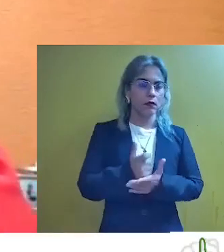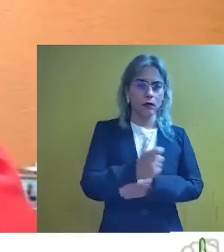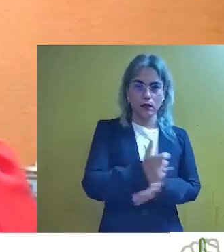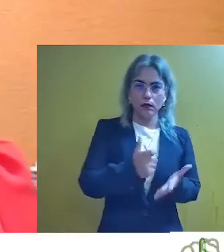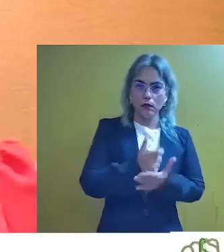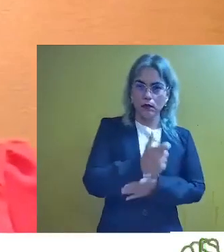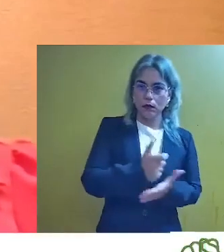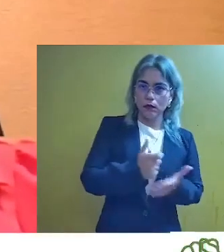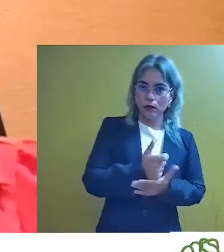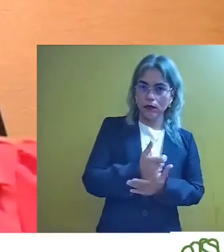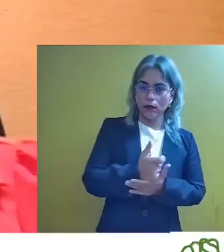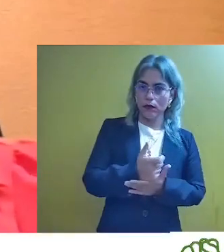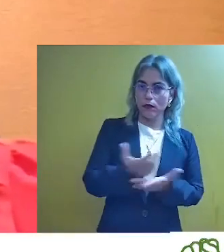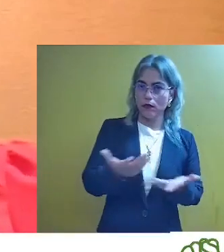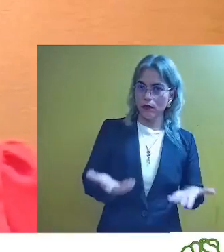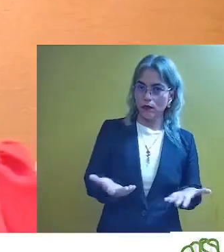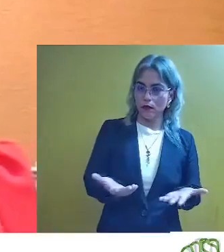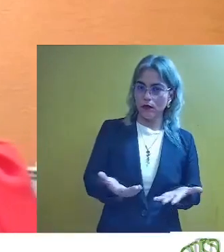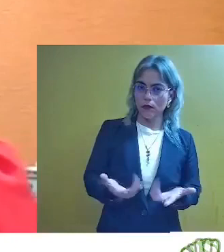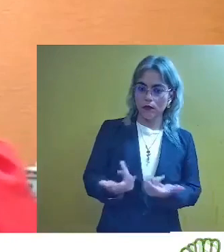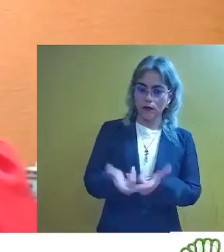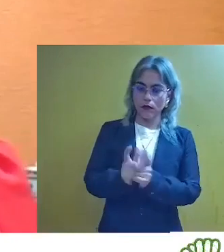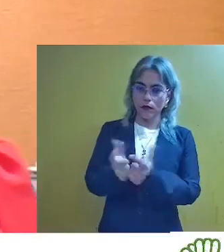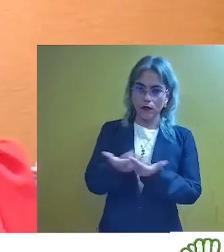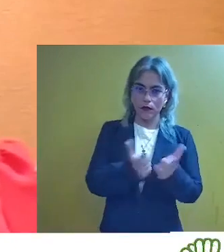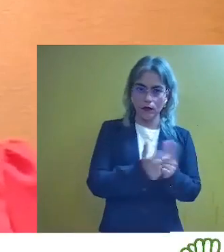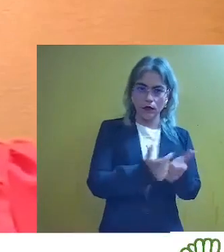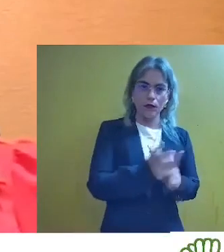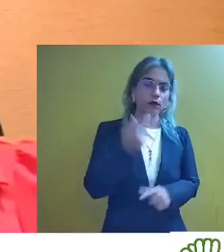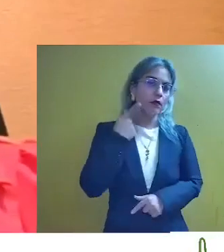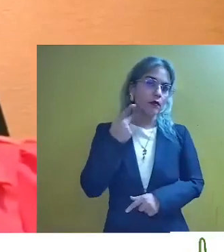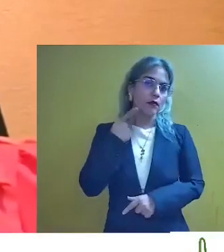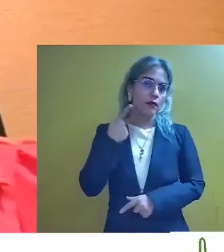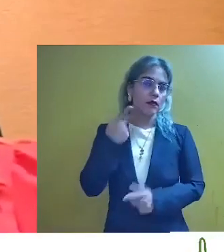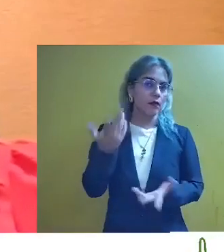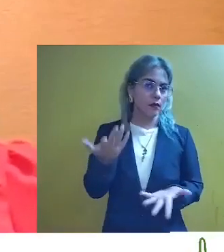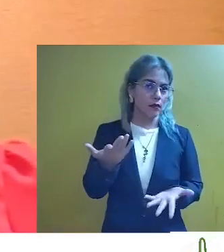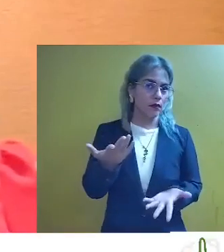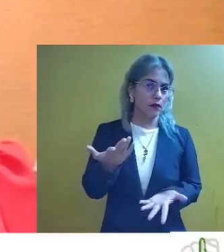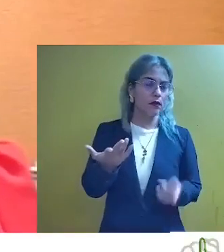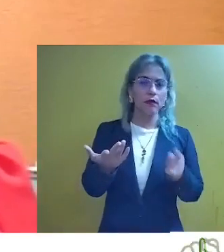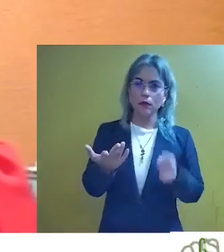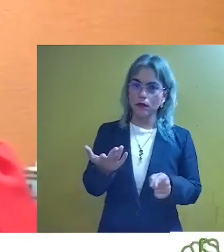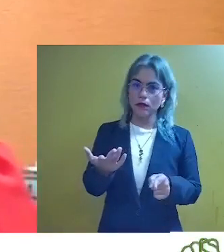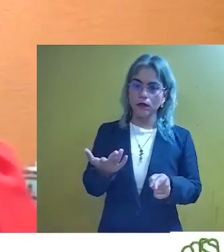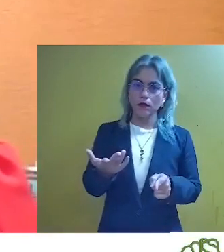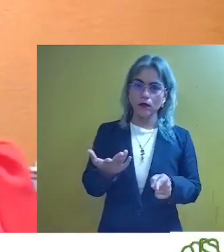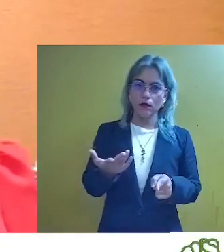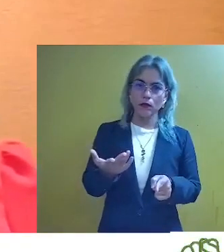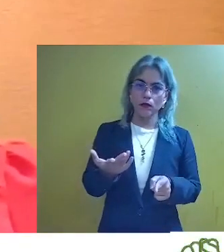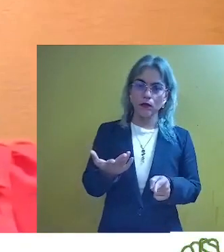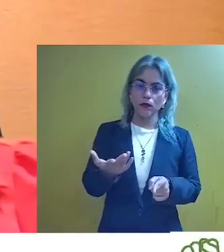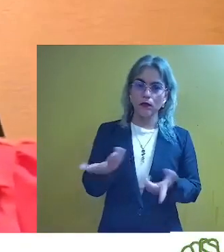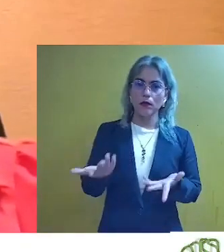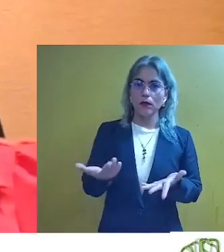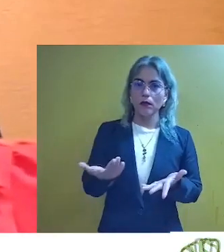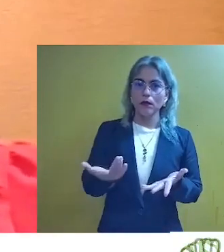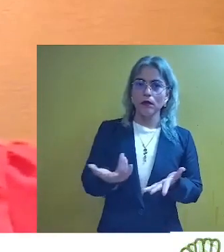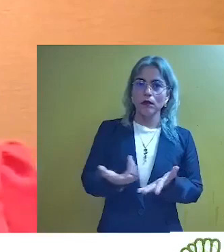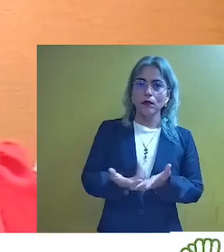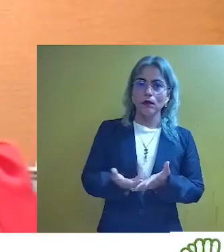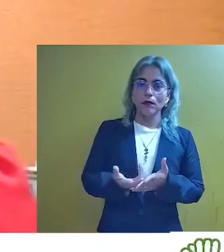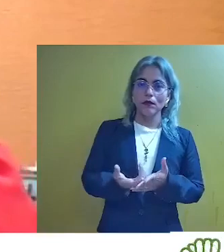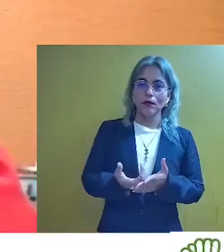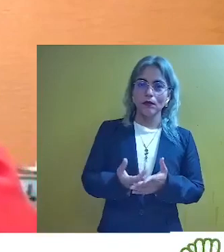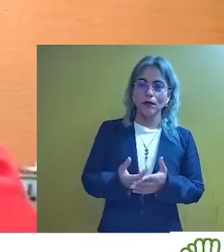vía prerrogativa a los partidos políticos inexcusablemente están sujetos a un proceso de fiscalización por parte